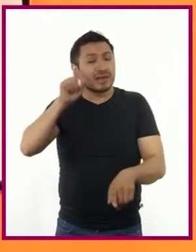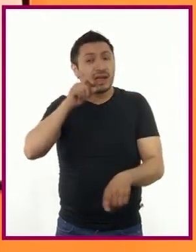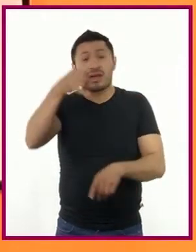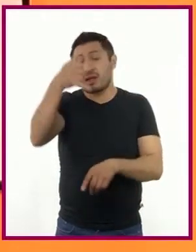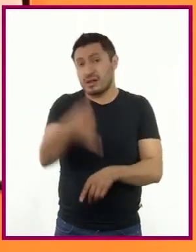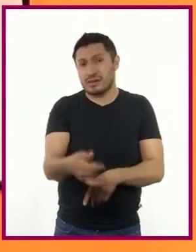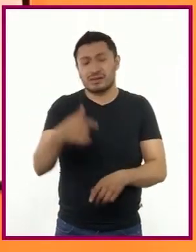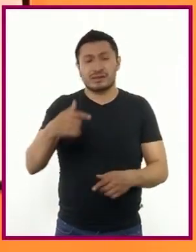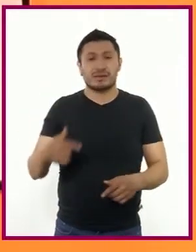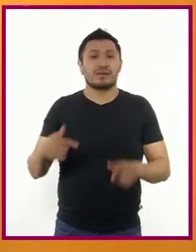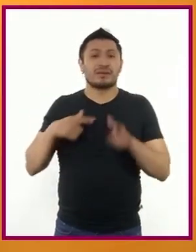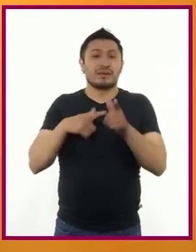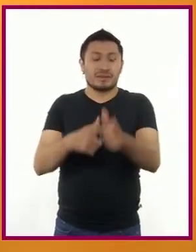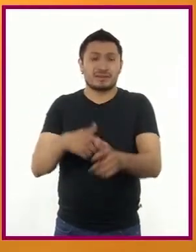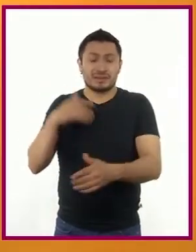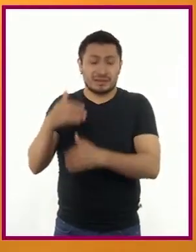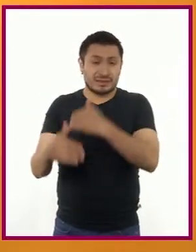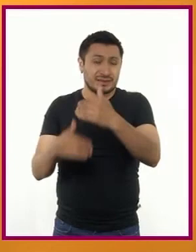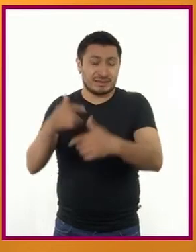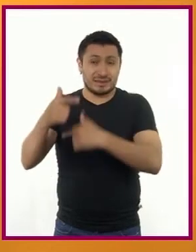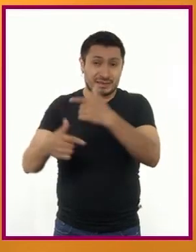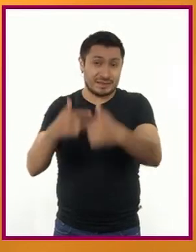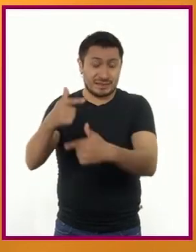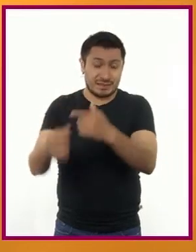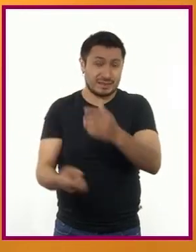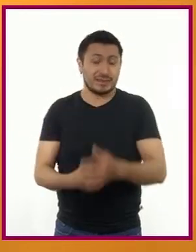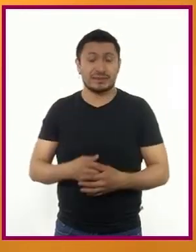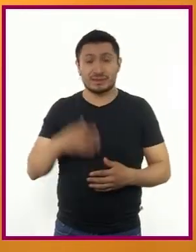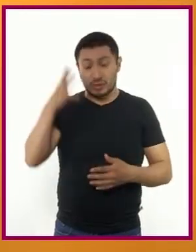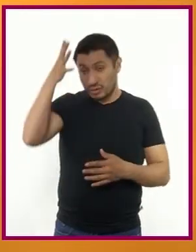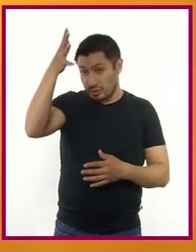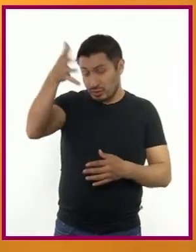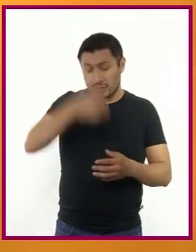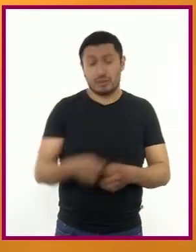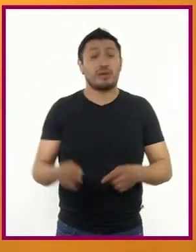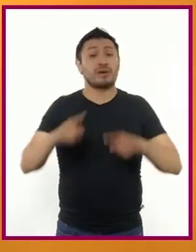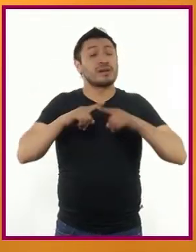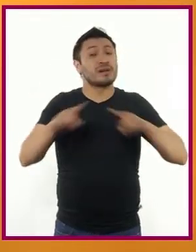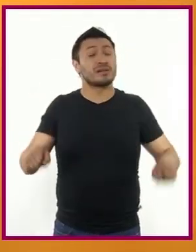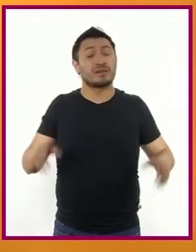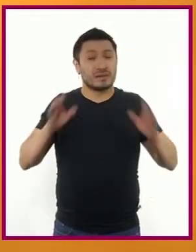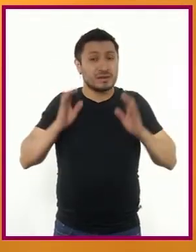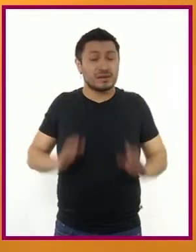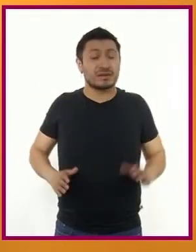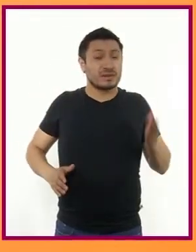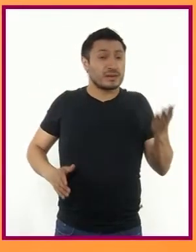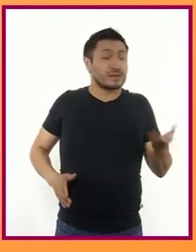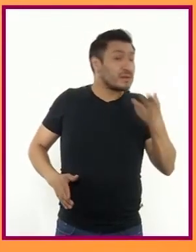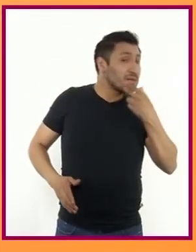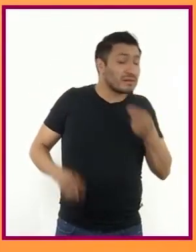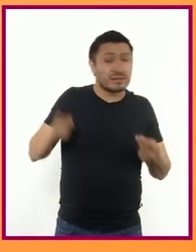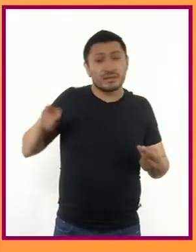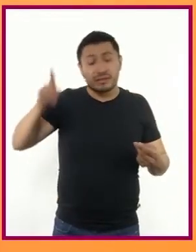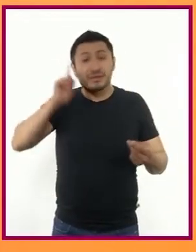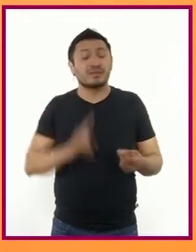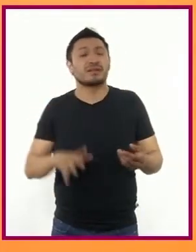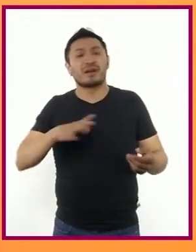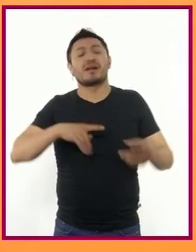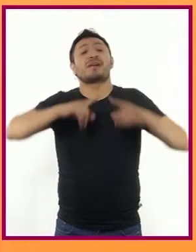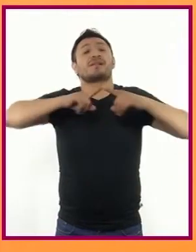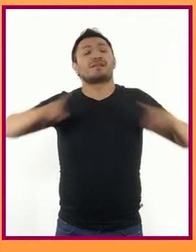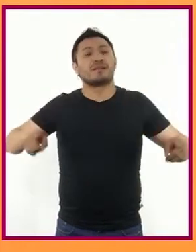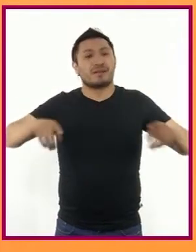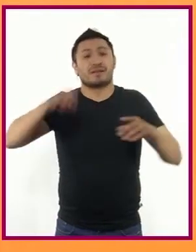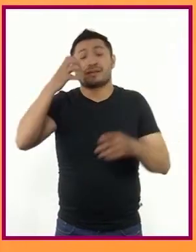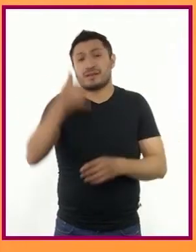y perpetuar la especie. Las diferencias entre uno y otro nos permiten complementarnos y el hecho